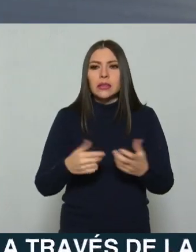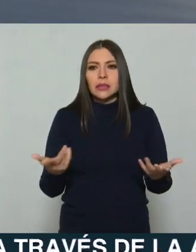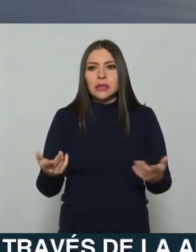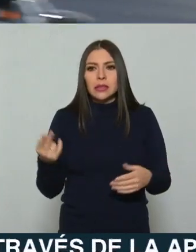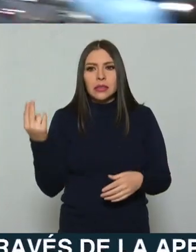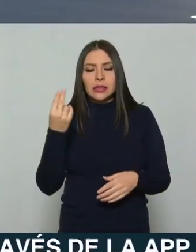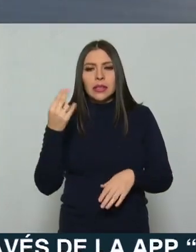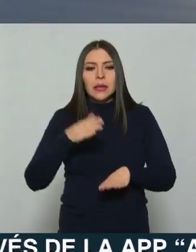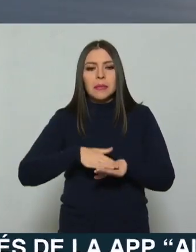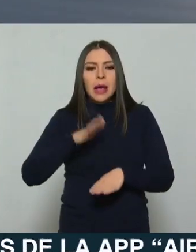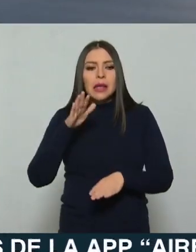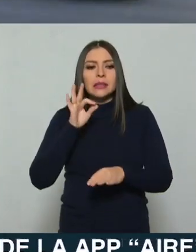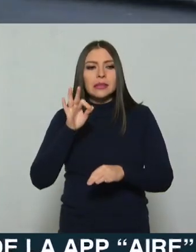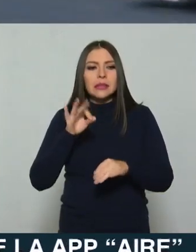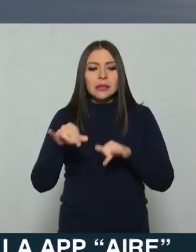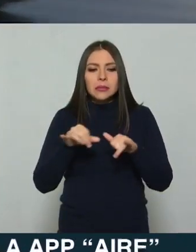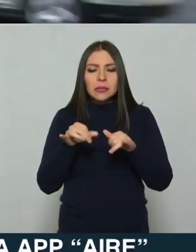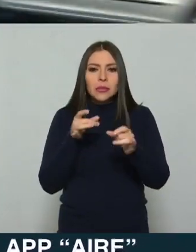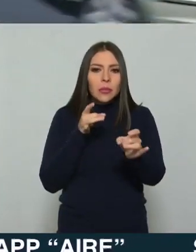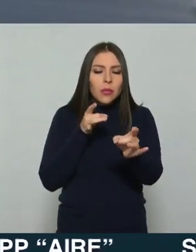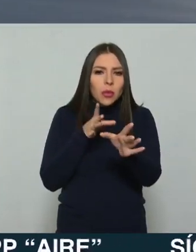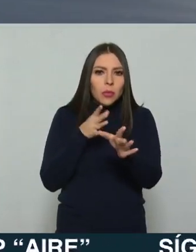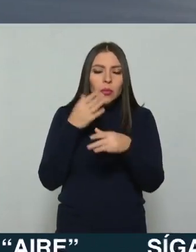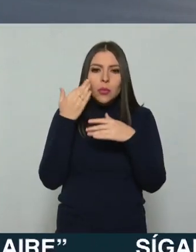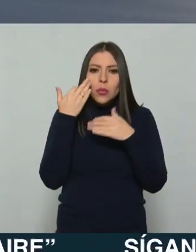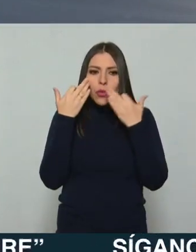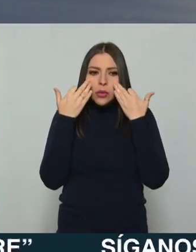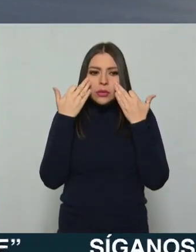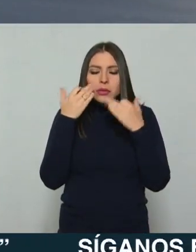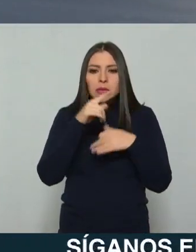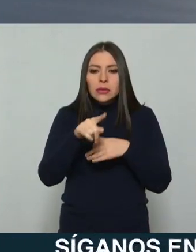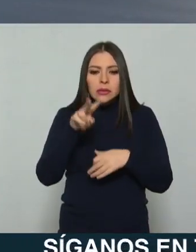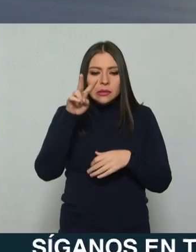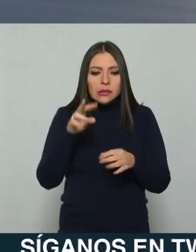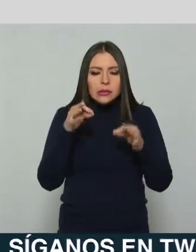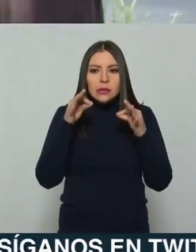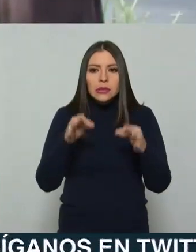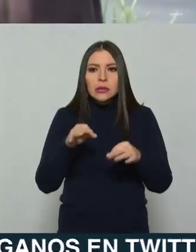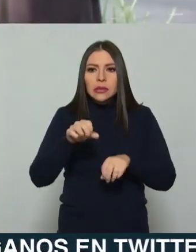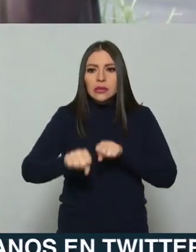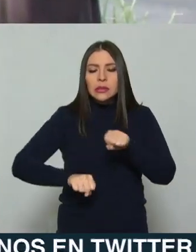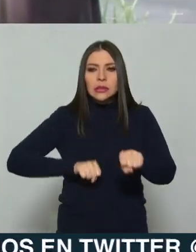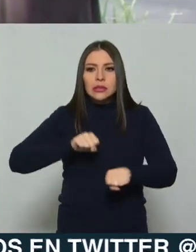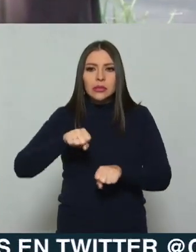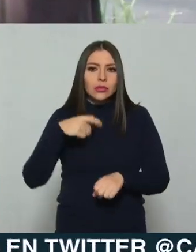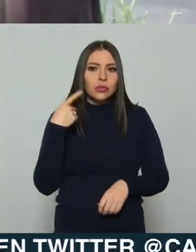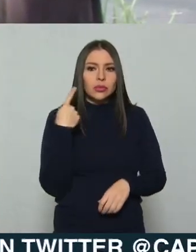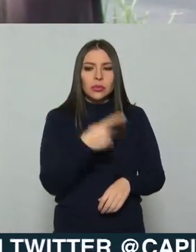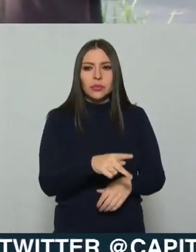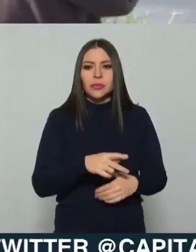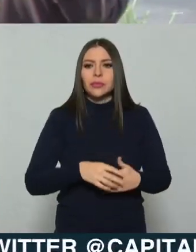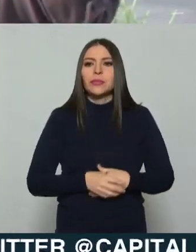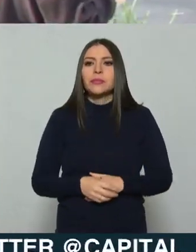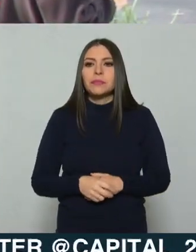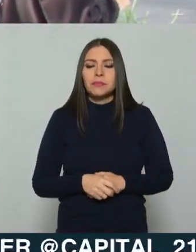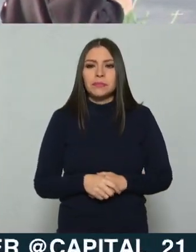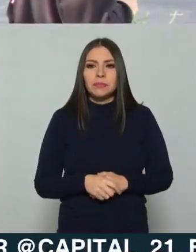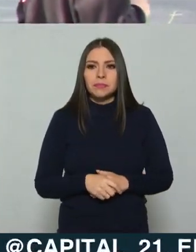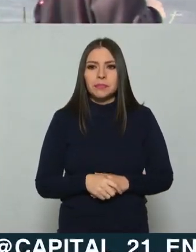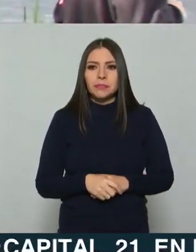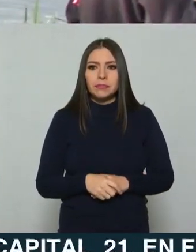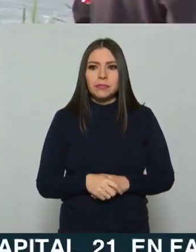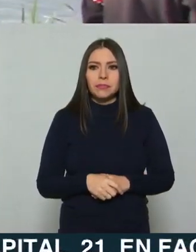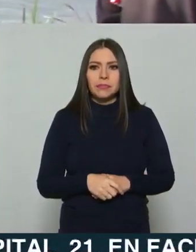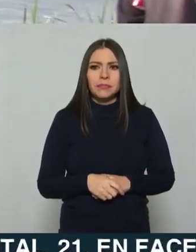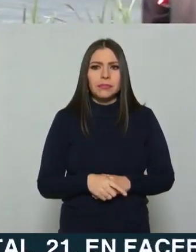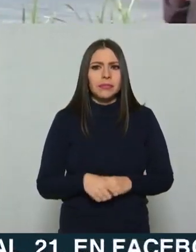mucho señalamiento y que sea realmente una ciclopista. Todavía les faltan señalamientos, porque también